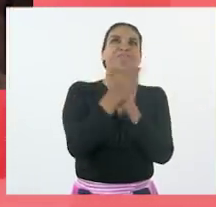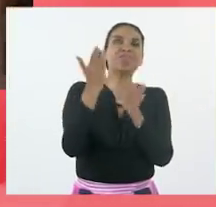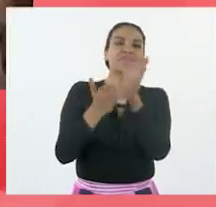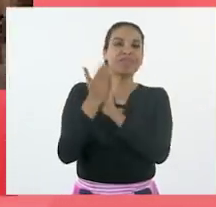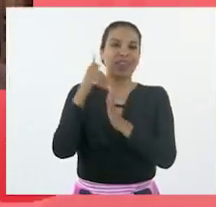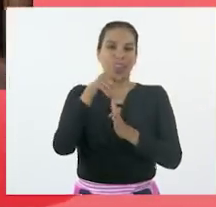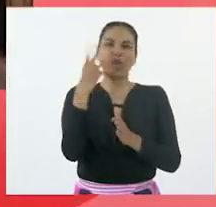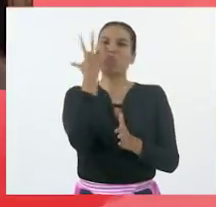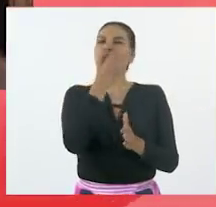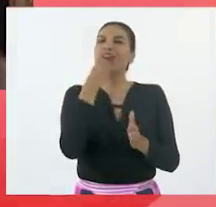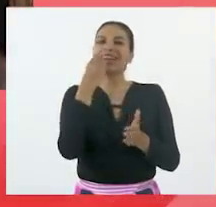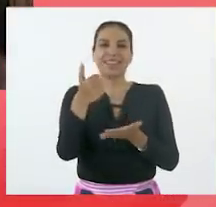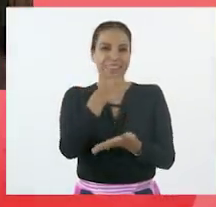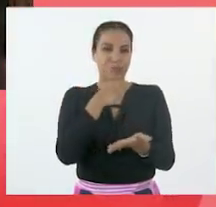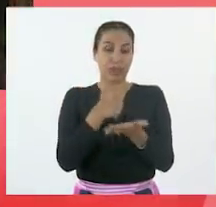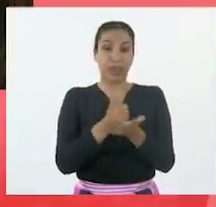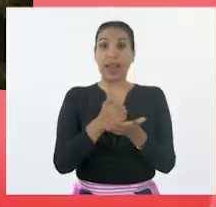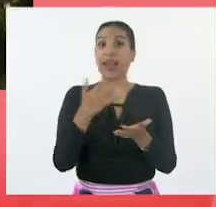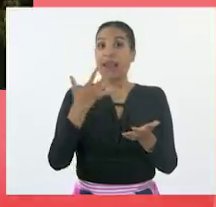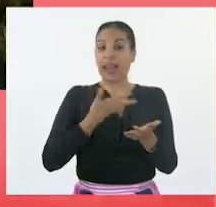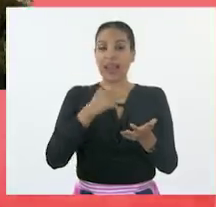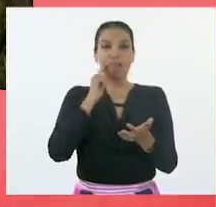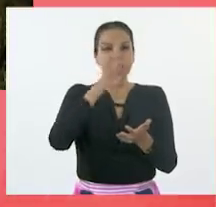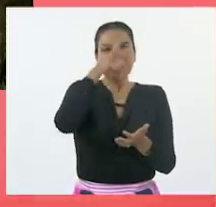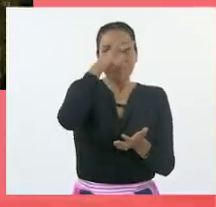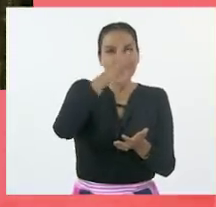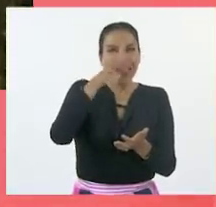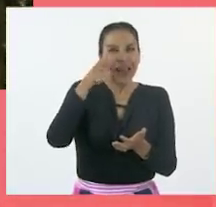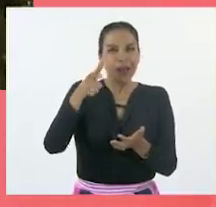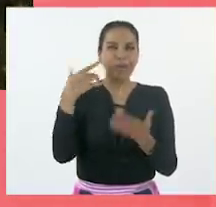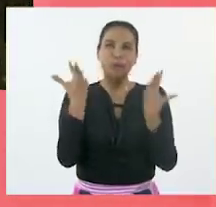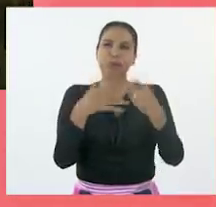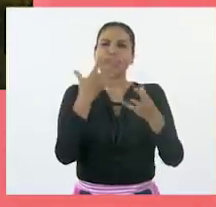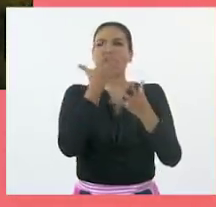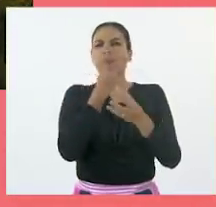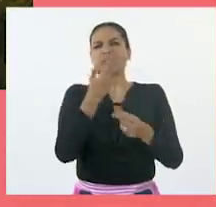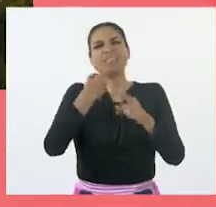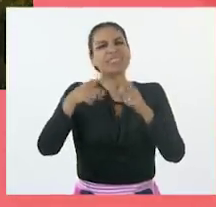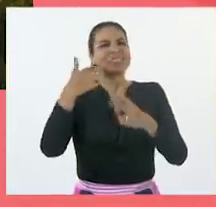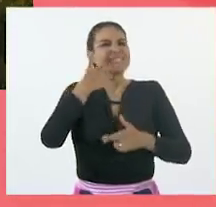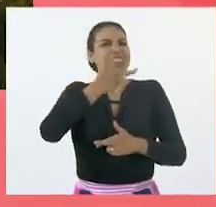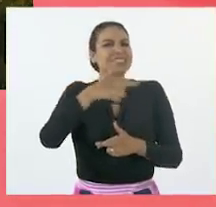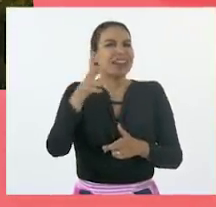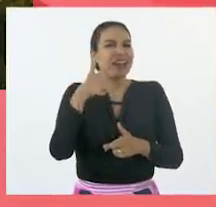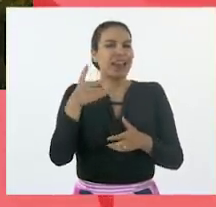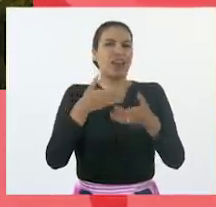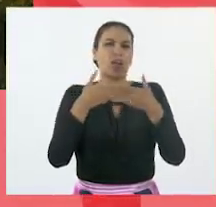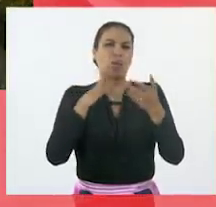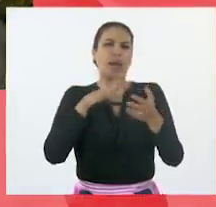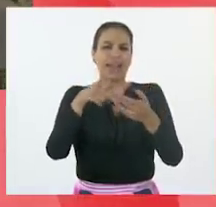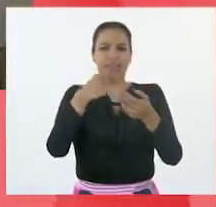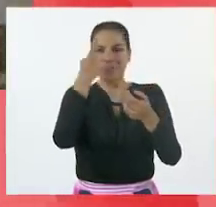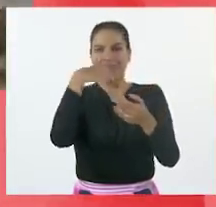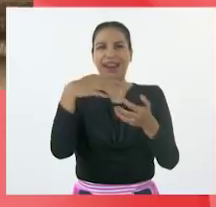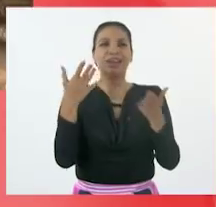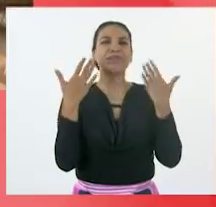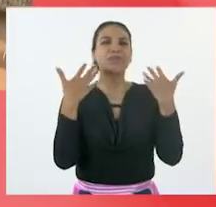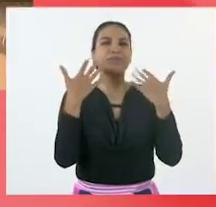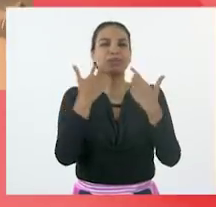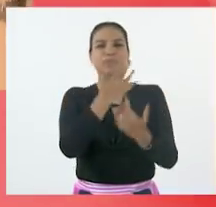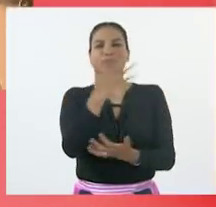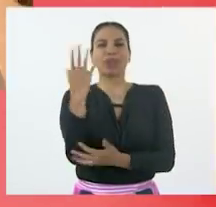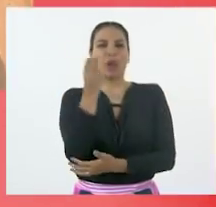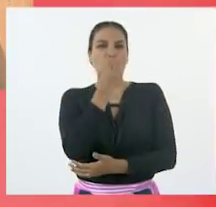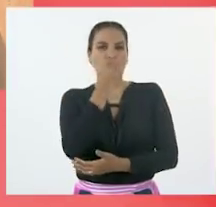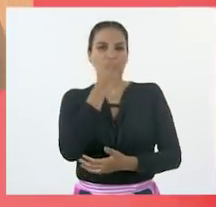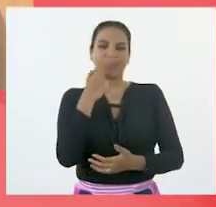de esta hermosa ciudad, en donde también encontraremos un sinfín de restaurantes con terrazas al aire libre para disfrutar las delicias de